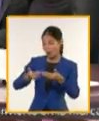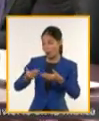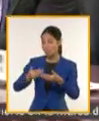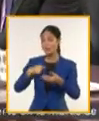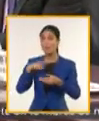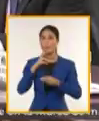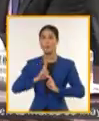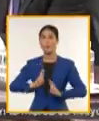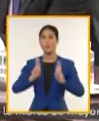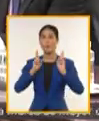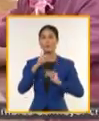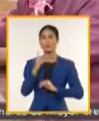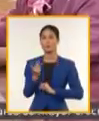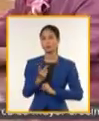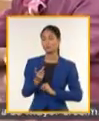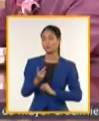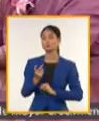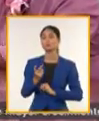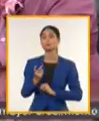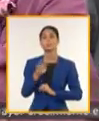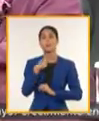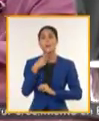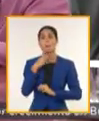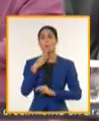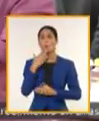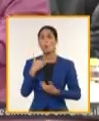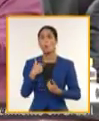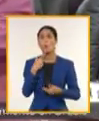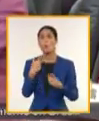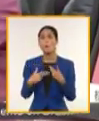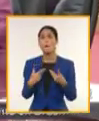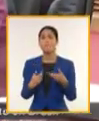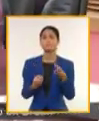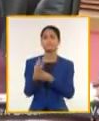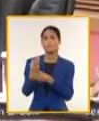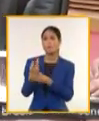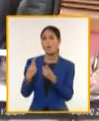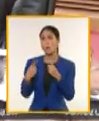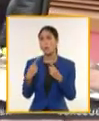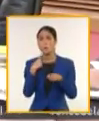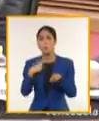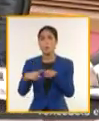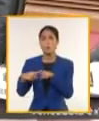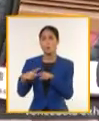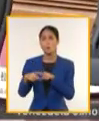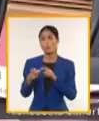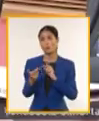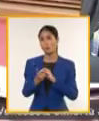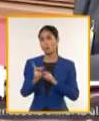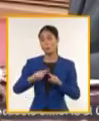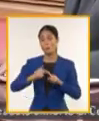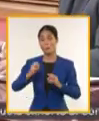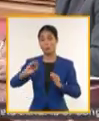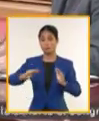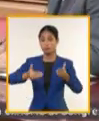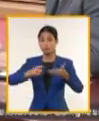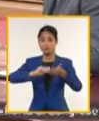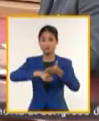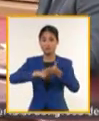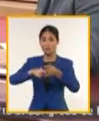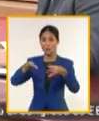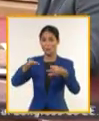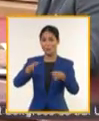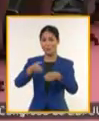conjunta sobre la aceleración de la construcción de la Comunidad de Futuro Compartido China-Cuba y firmaron múltiples documentos de